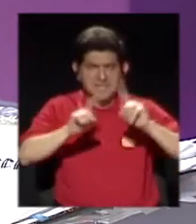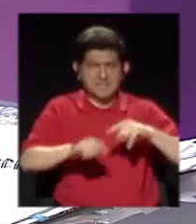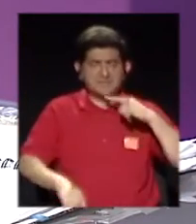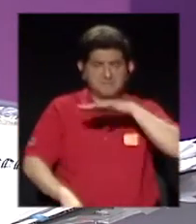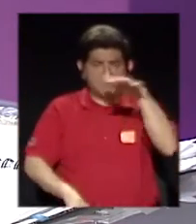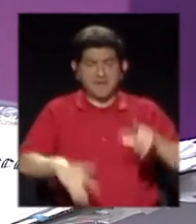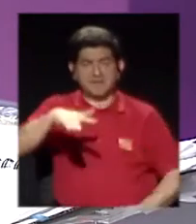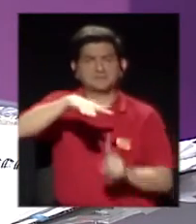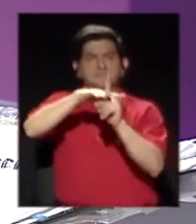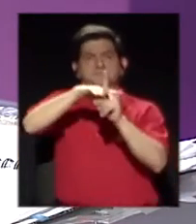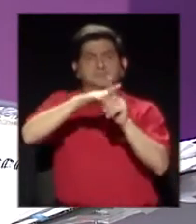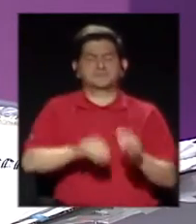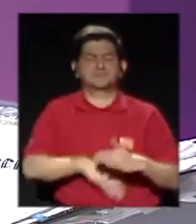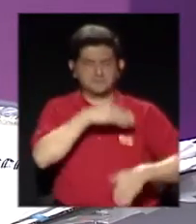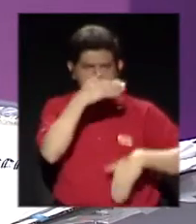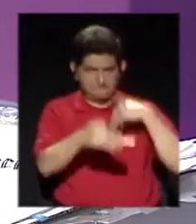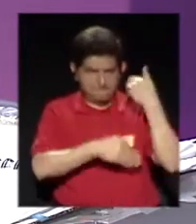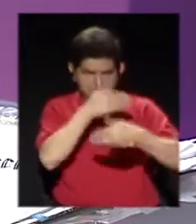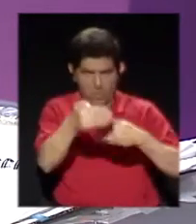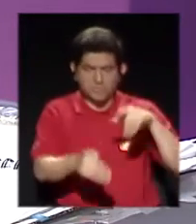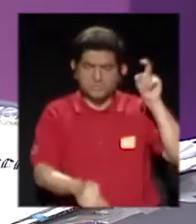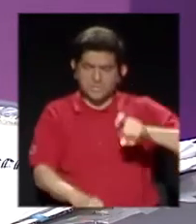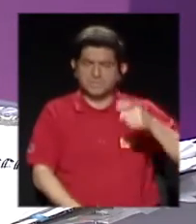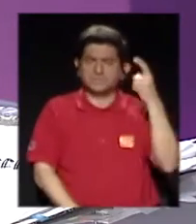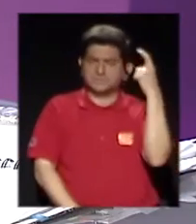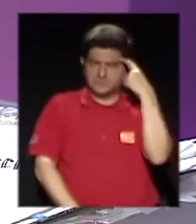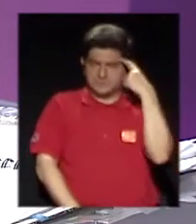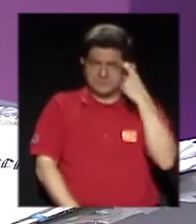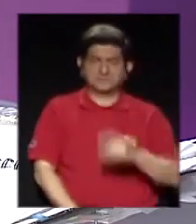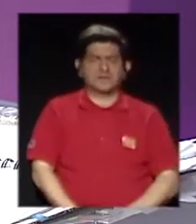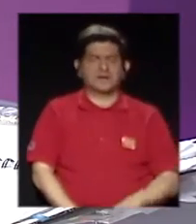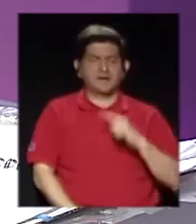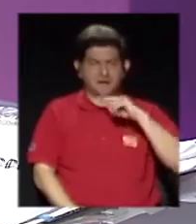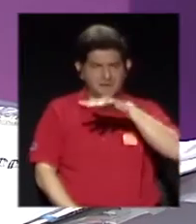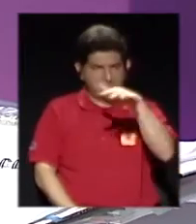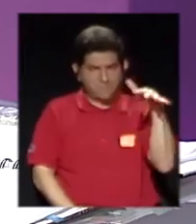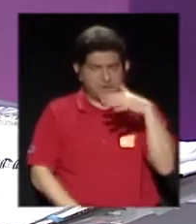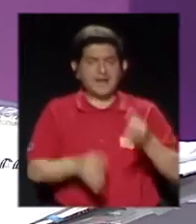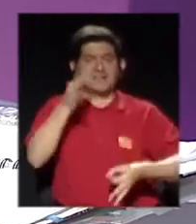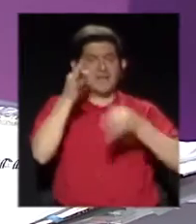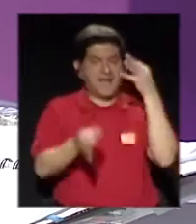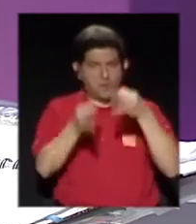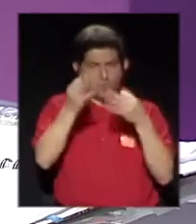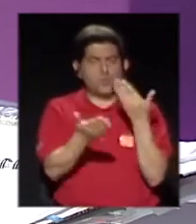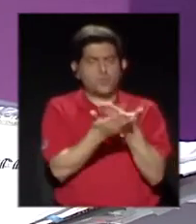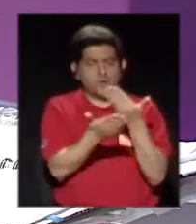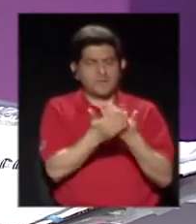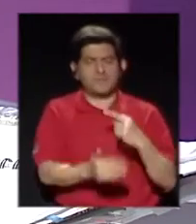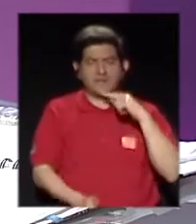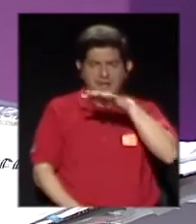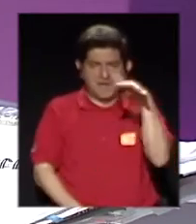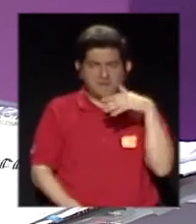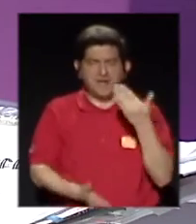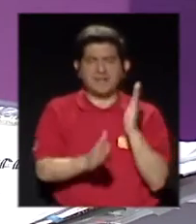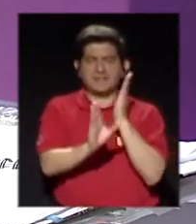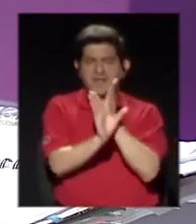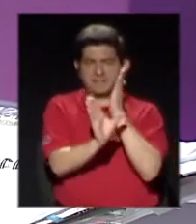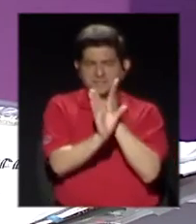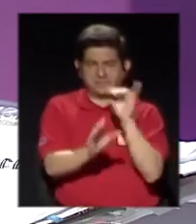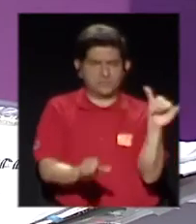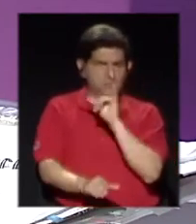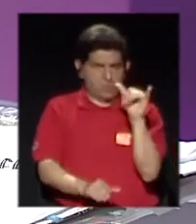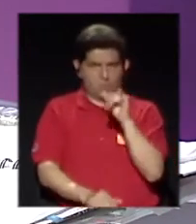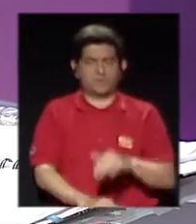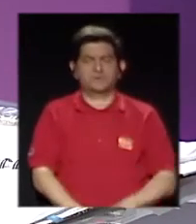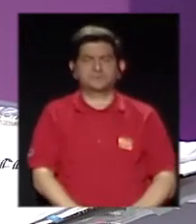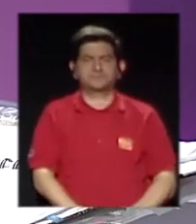realidades por lo tanto los procedimientos tienen que considerar realidades jurídicas de pruebas y realidades psicológicas también